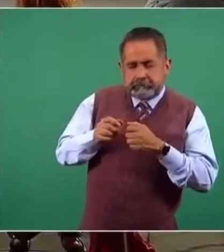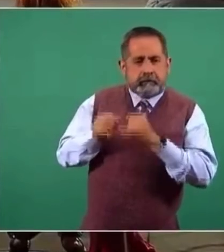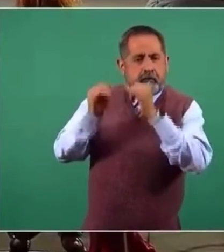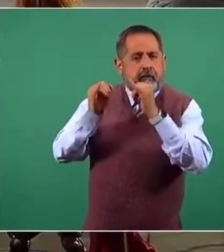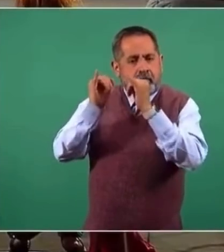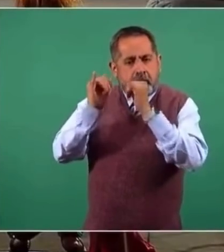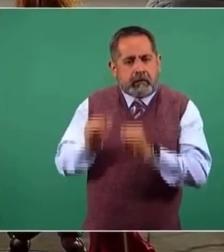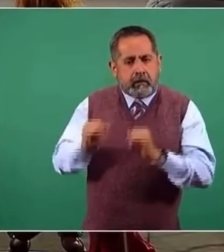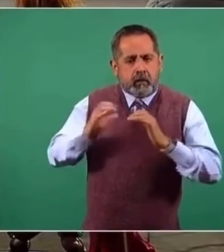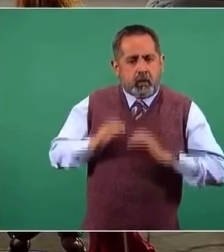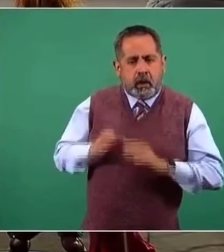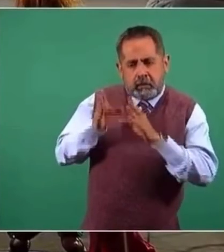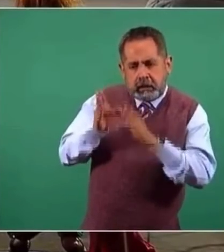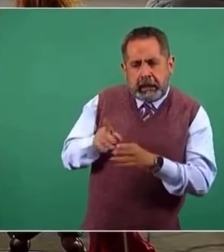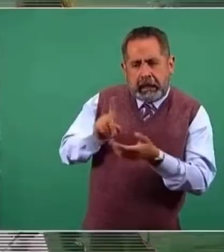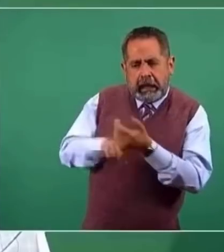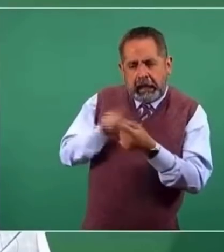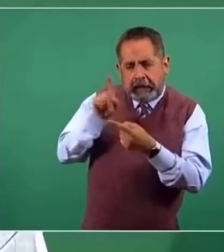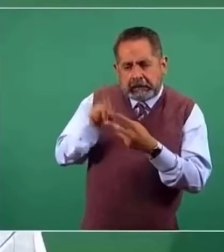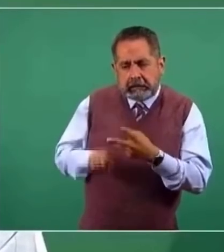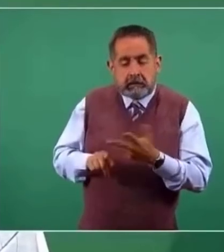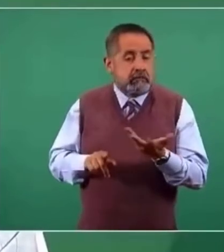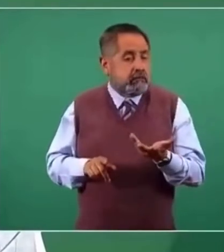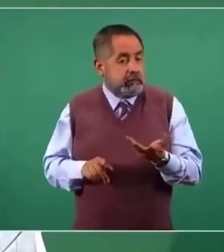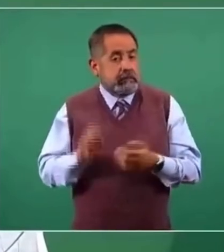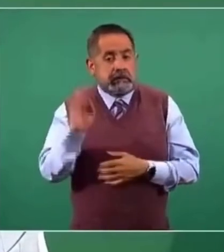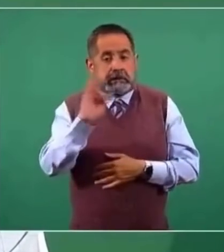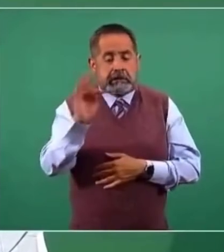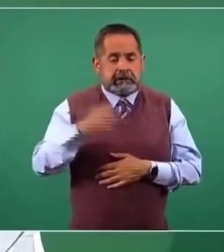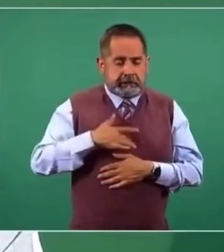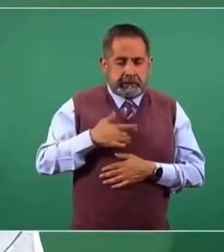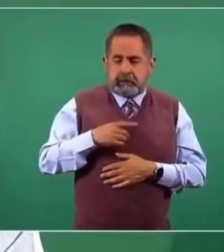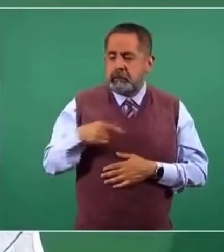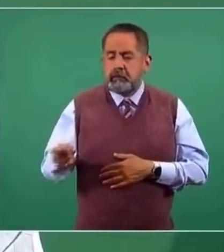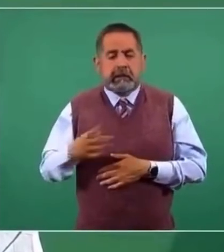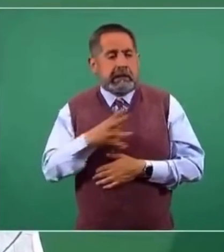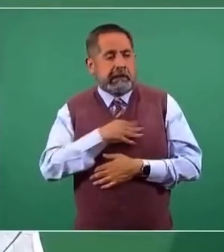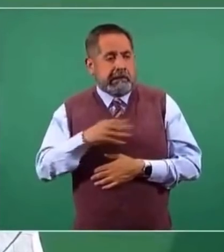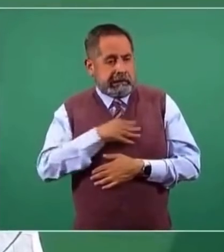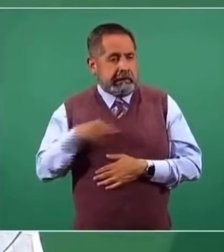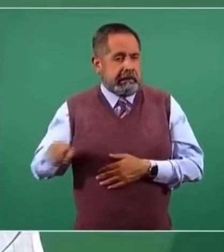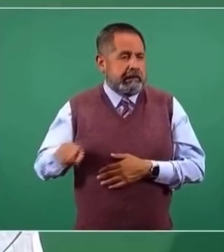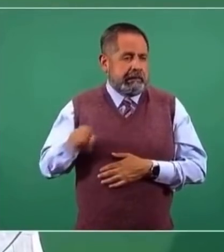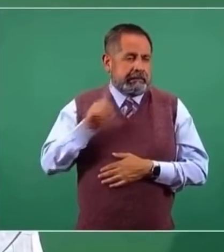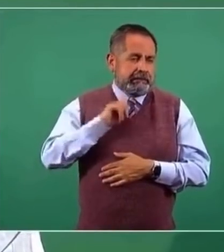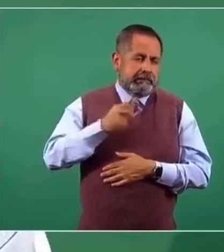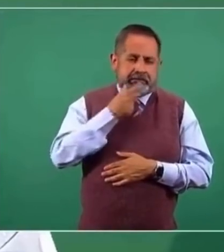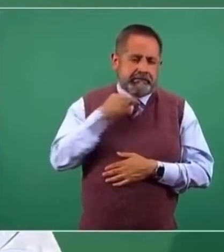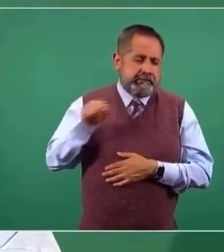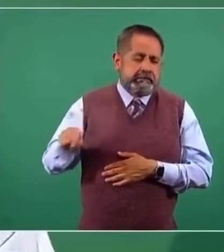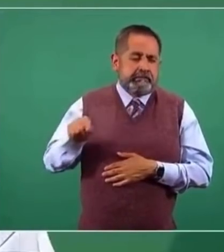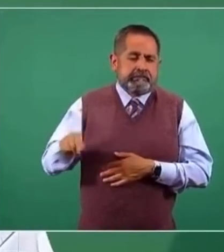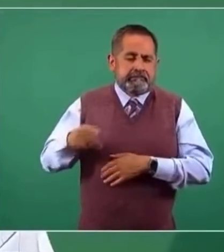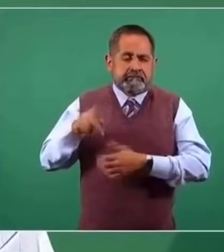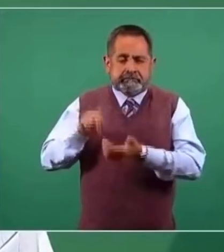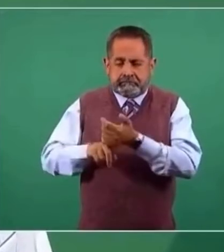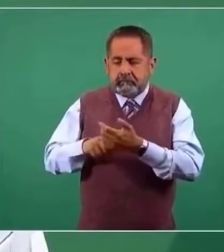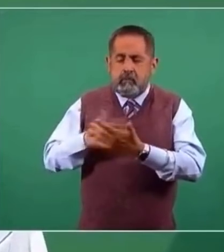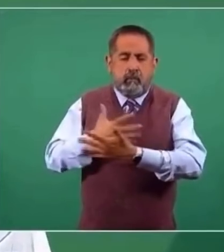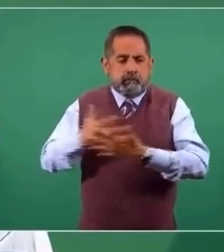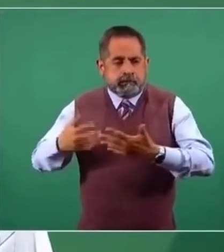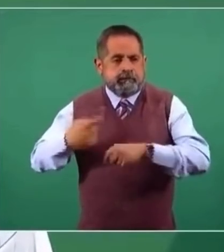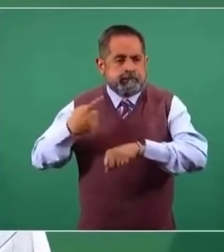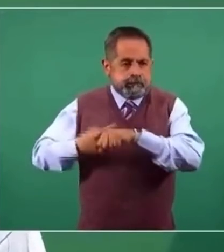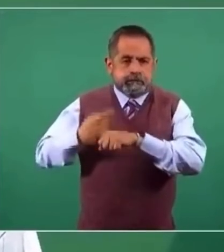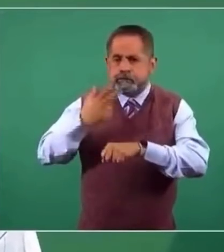donde la recomendación podría ser, si yo tengo una hija o un hijo que tiene una condición de riesgo que ha sido